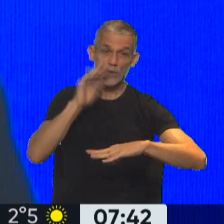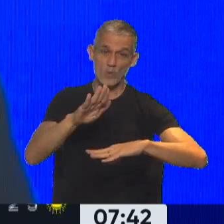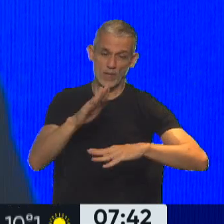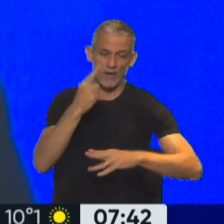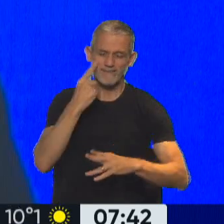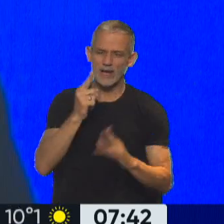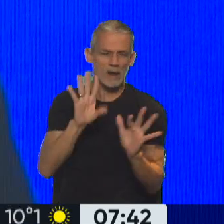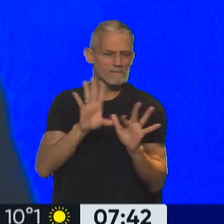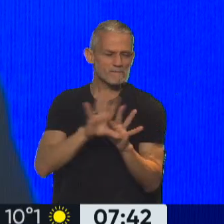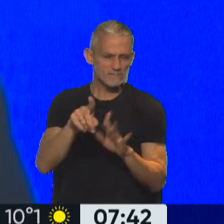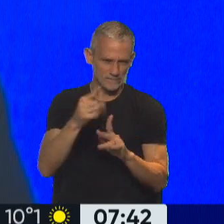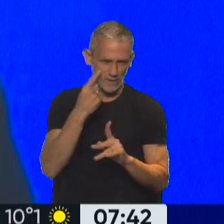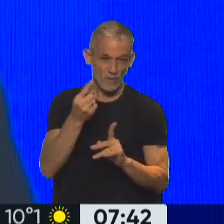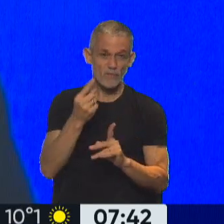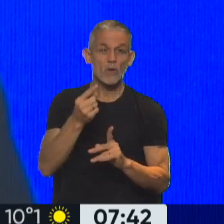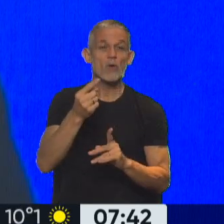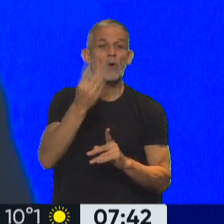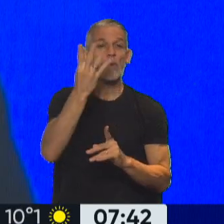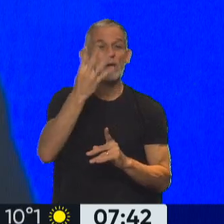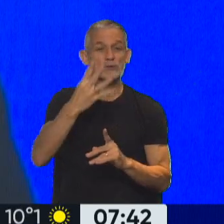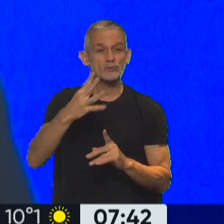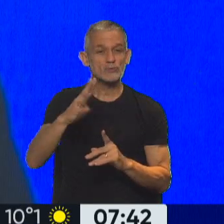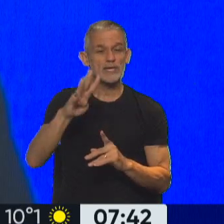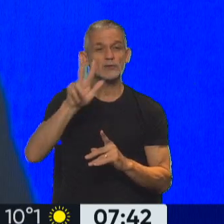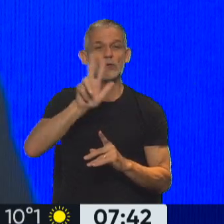mirá lo exacta que voy a hacer, anótatelo,